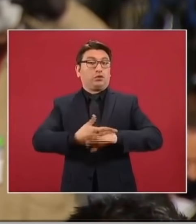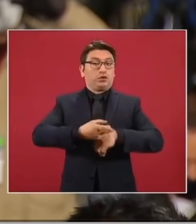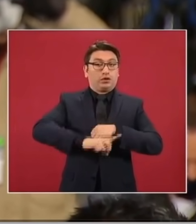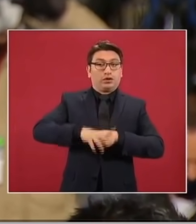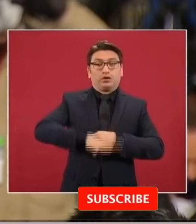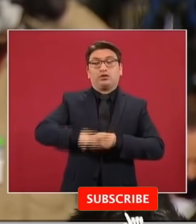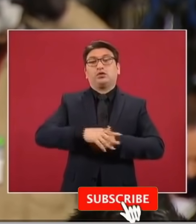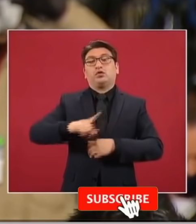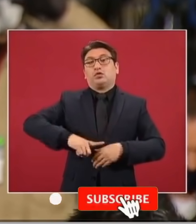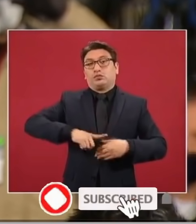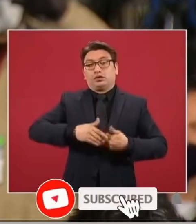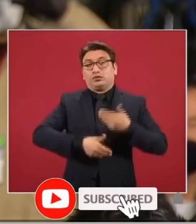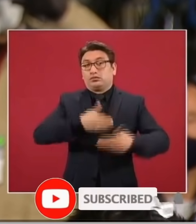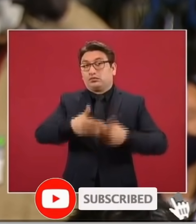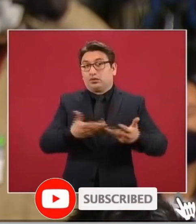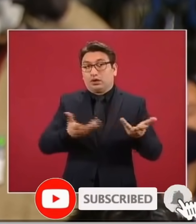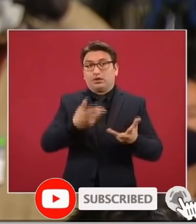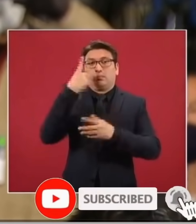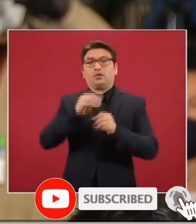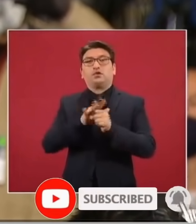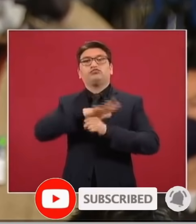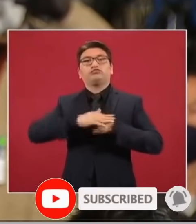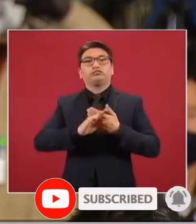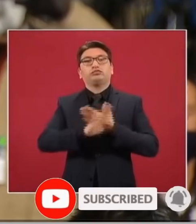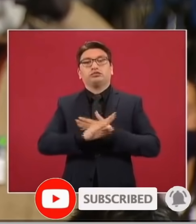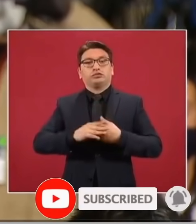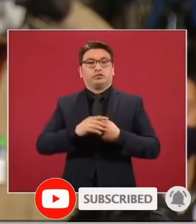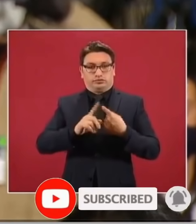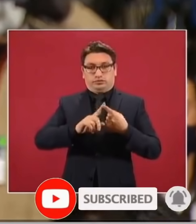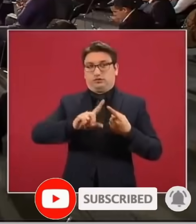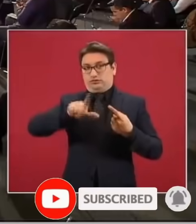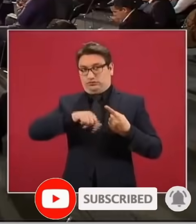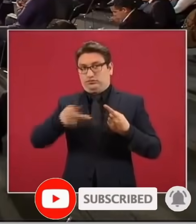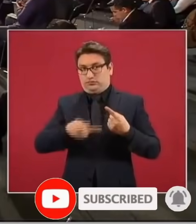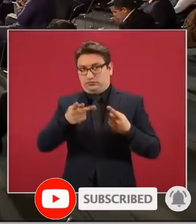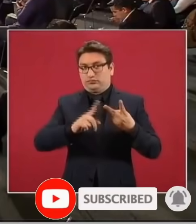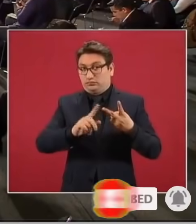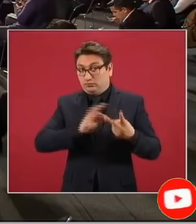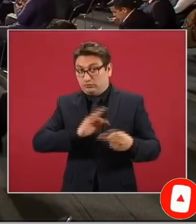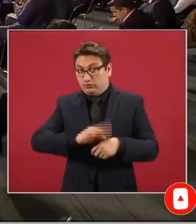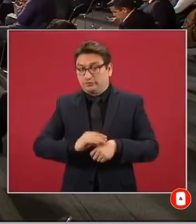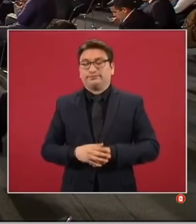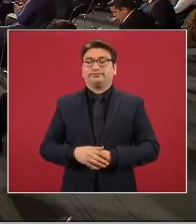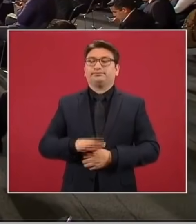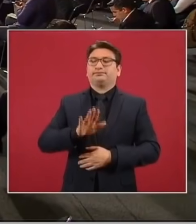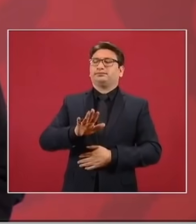que seguirá implementando su administración para combatir la pandemia? Y si me permite una segunda pregunta. Sí. No afecta en nada.